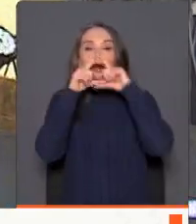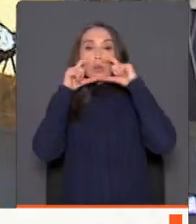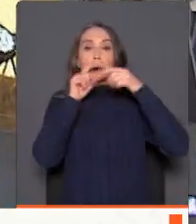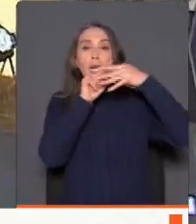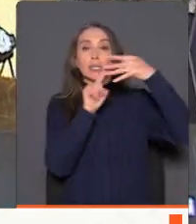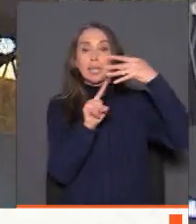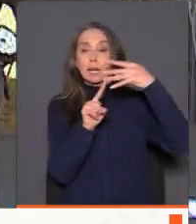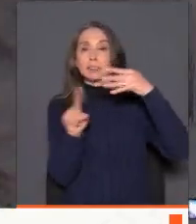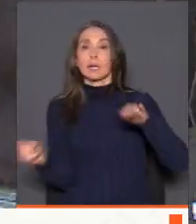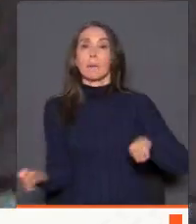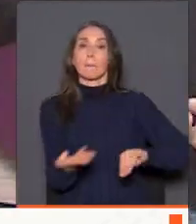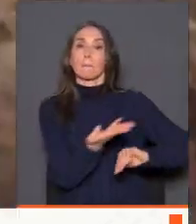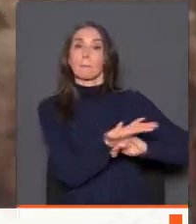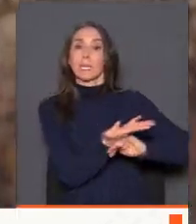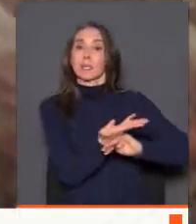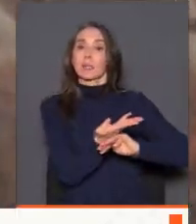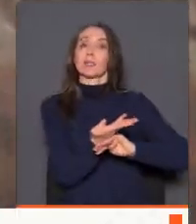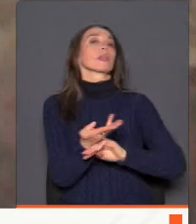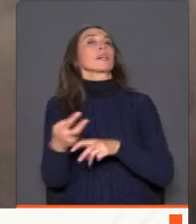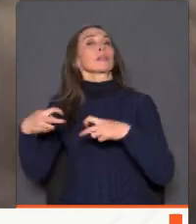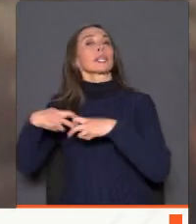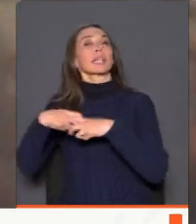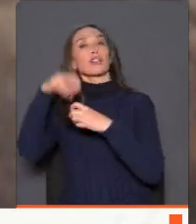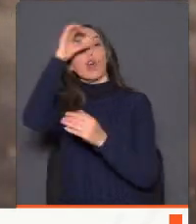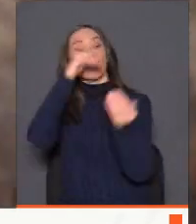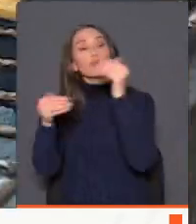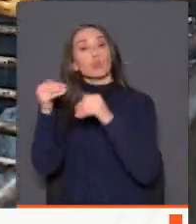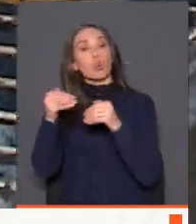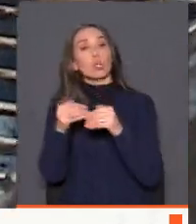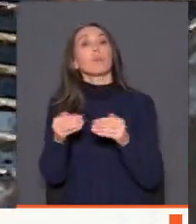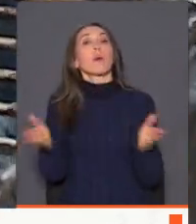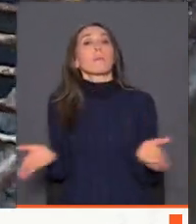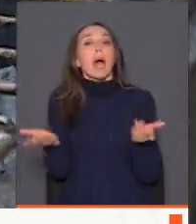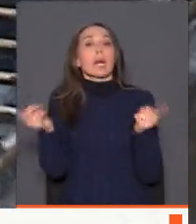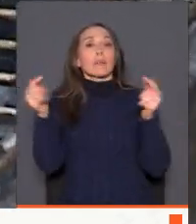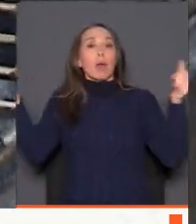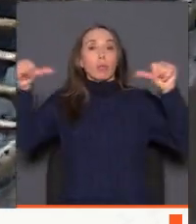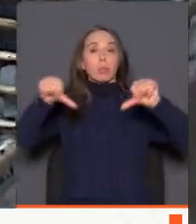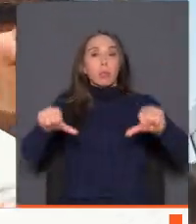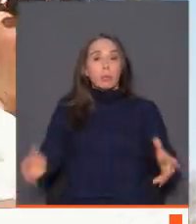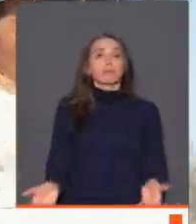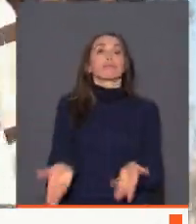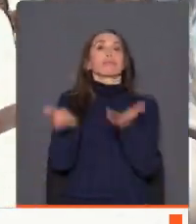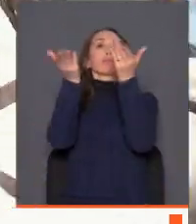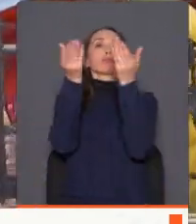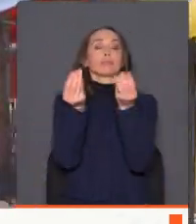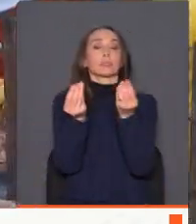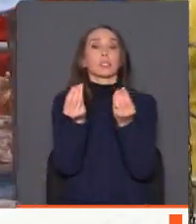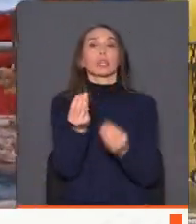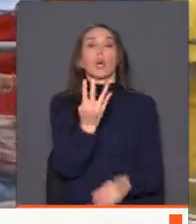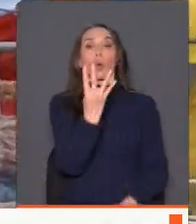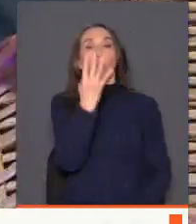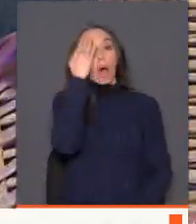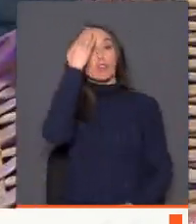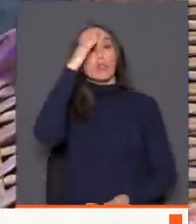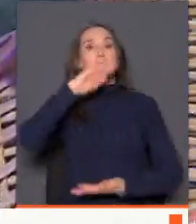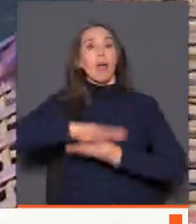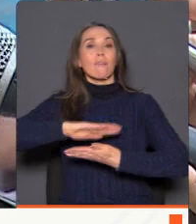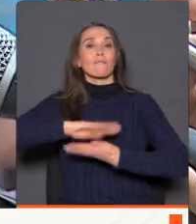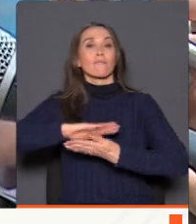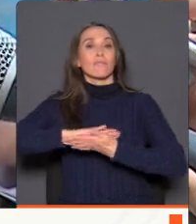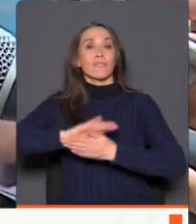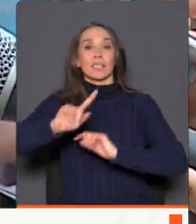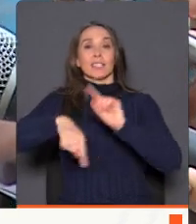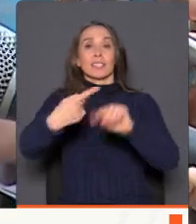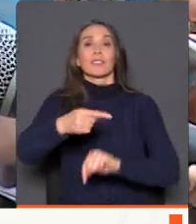la petición que hacen desde el gremio del turismo para empujar la reactivación, partiendo por los 4 días festivos que se aproximan.